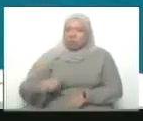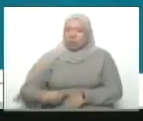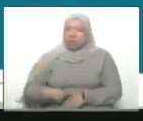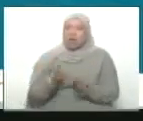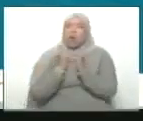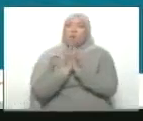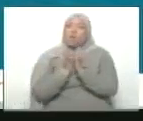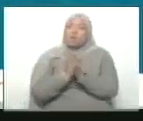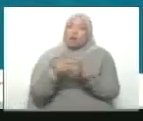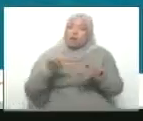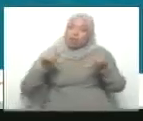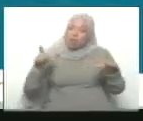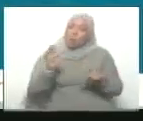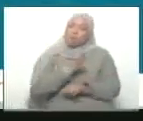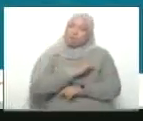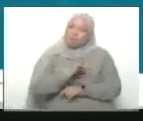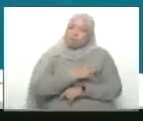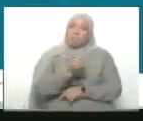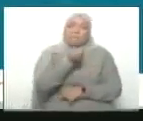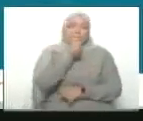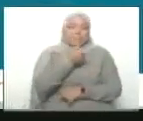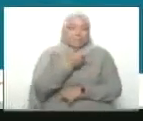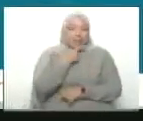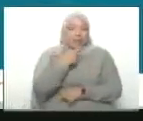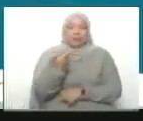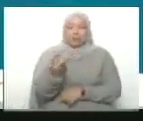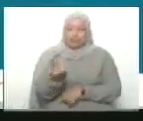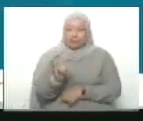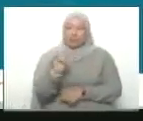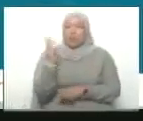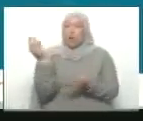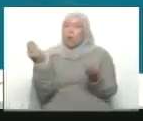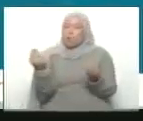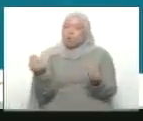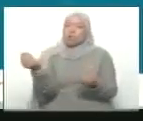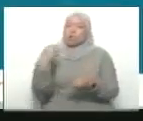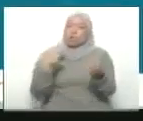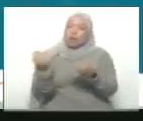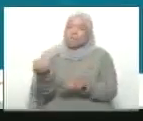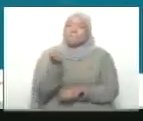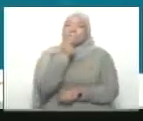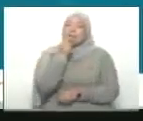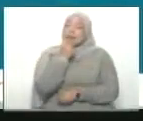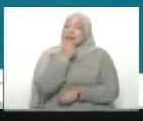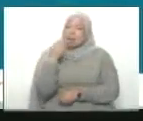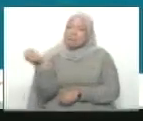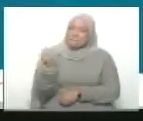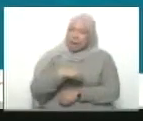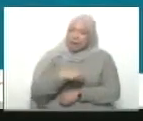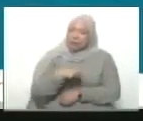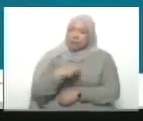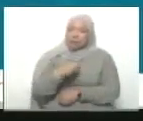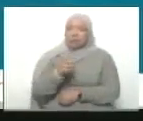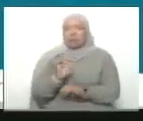nuestras lenguas originales, que son hermosas, muchas veces más hermosas que el inglés.